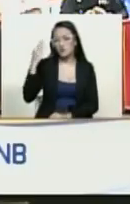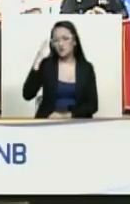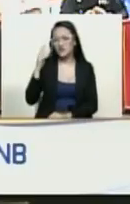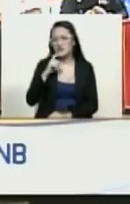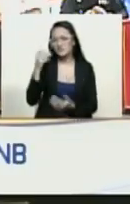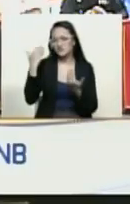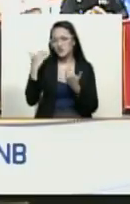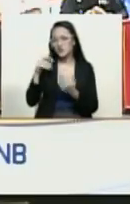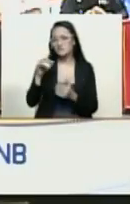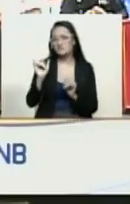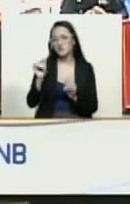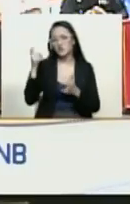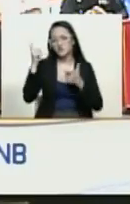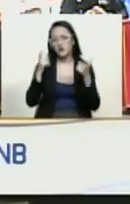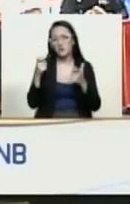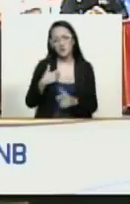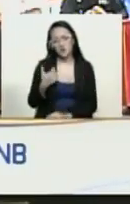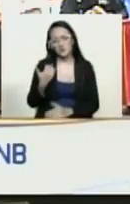Yo soy Chávez.